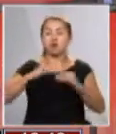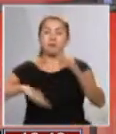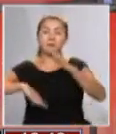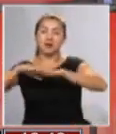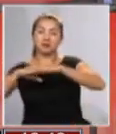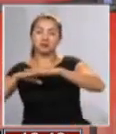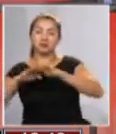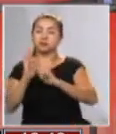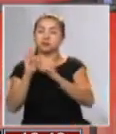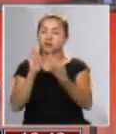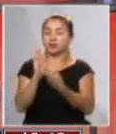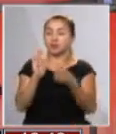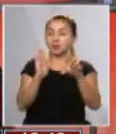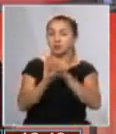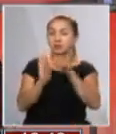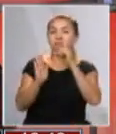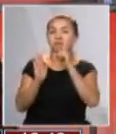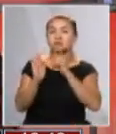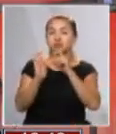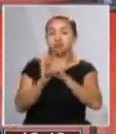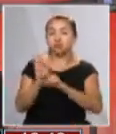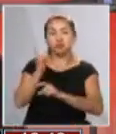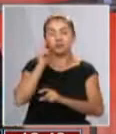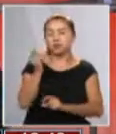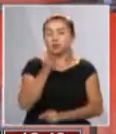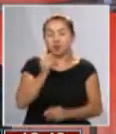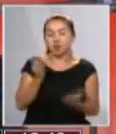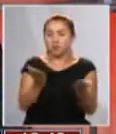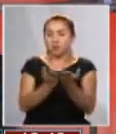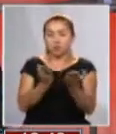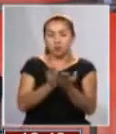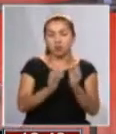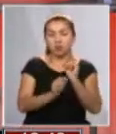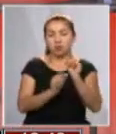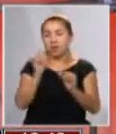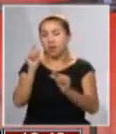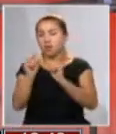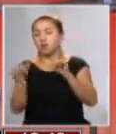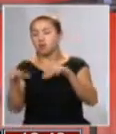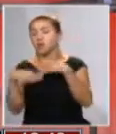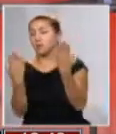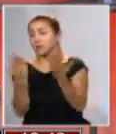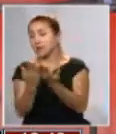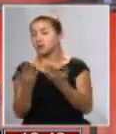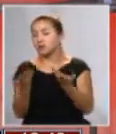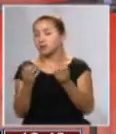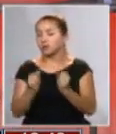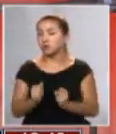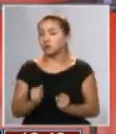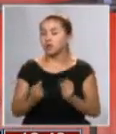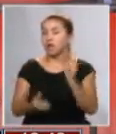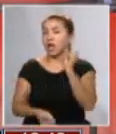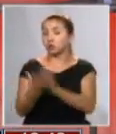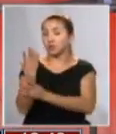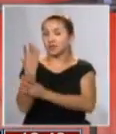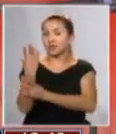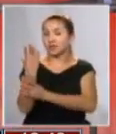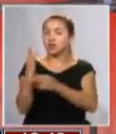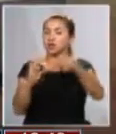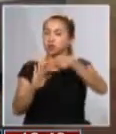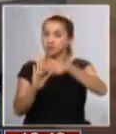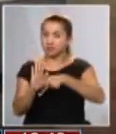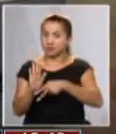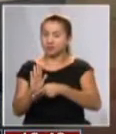modifican nuestra legislación tributaria, pero no ha existido un estudio sistemático global como para poder actualizar estas